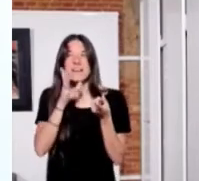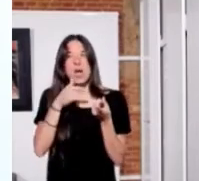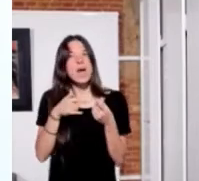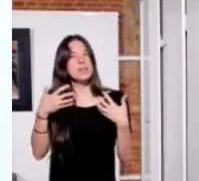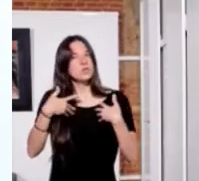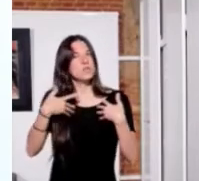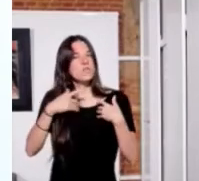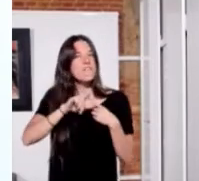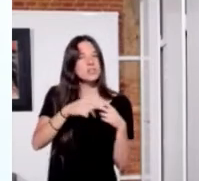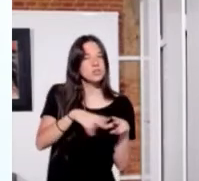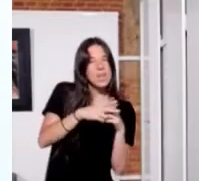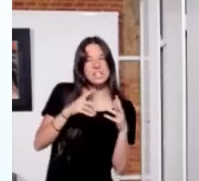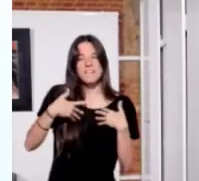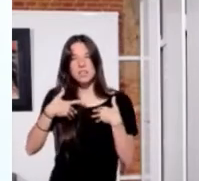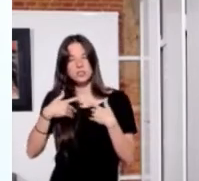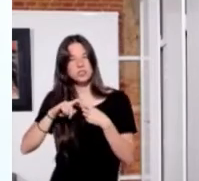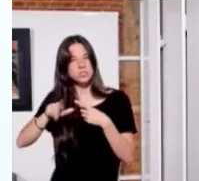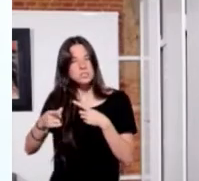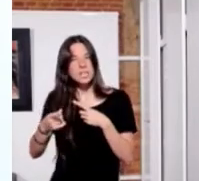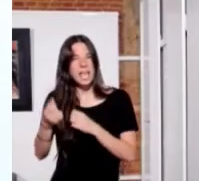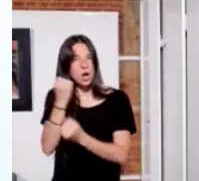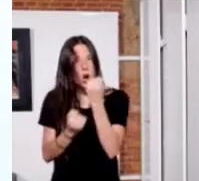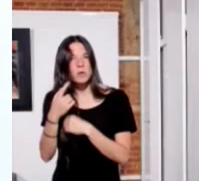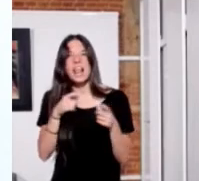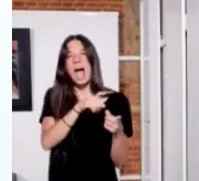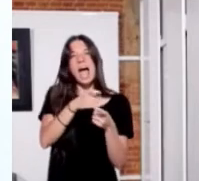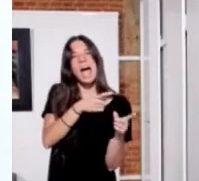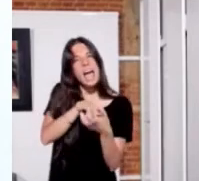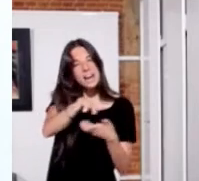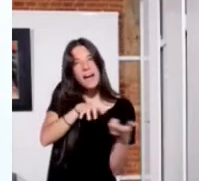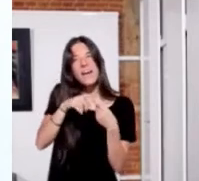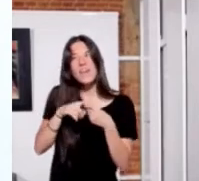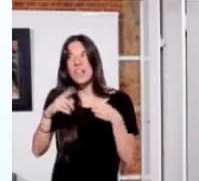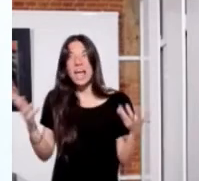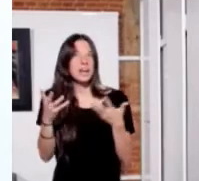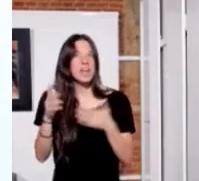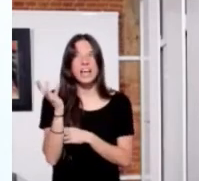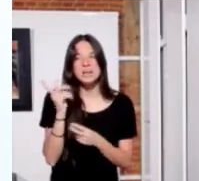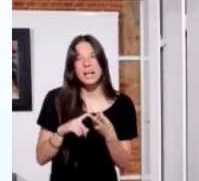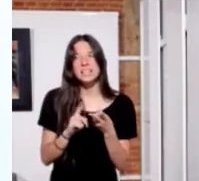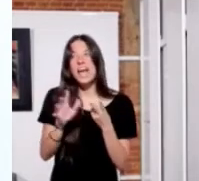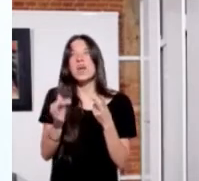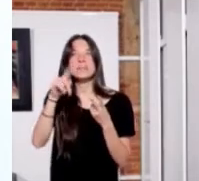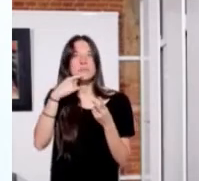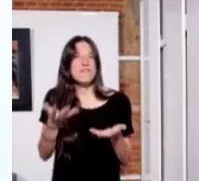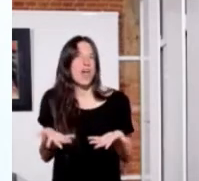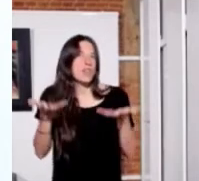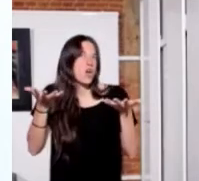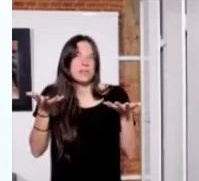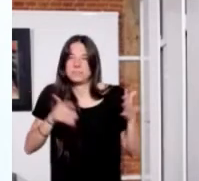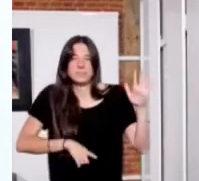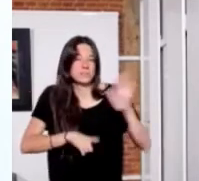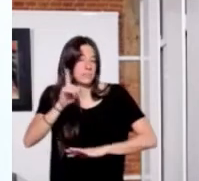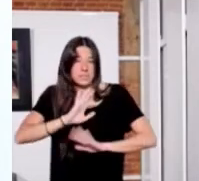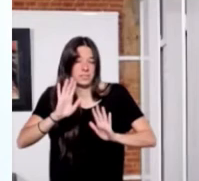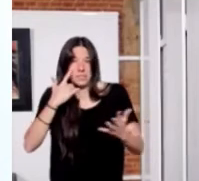la guerra, de las emergencias climáticas y que ahora subsiste con una inflación disparatada? No solo